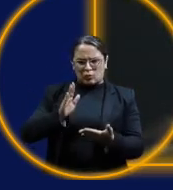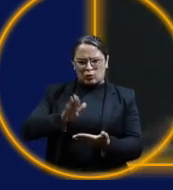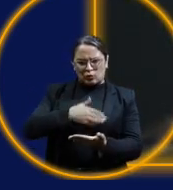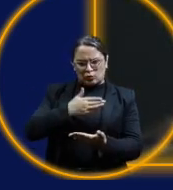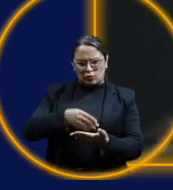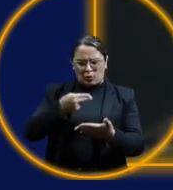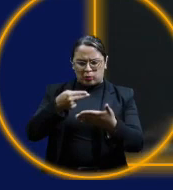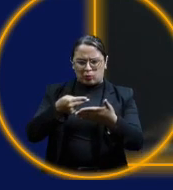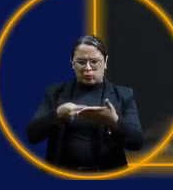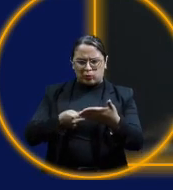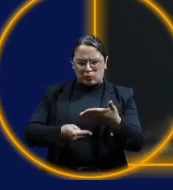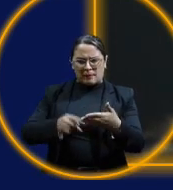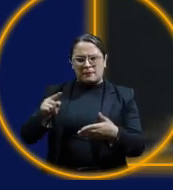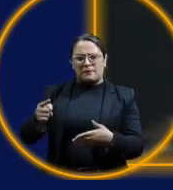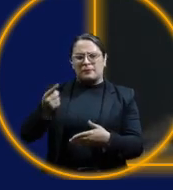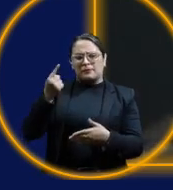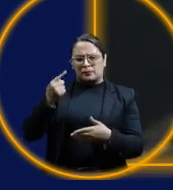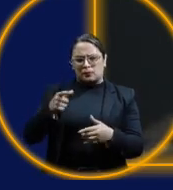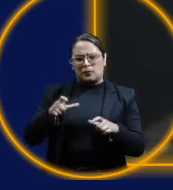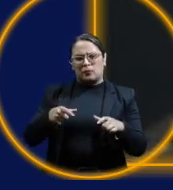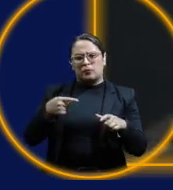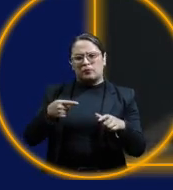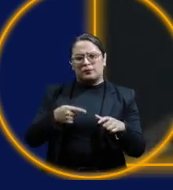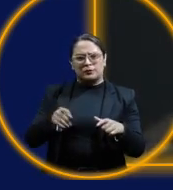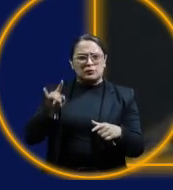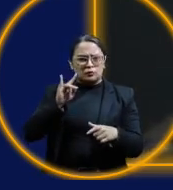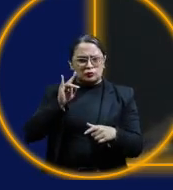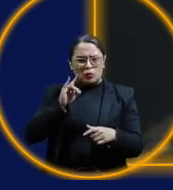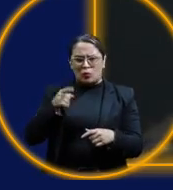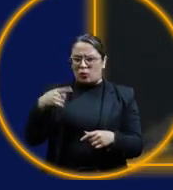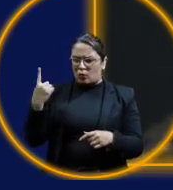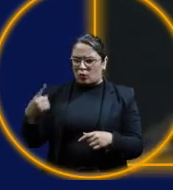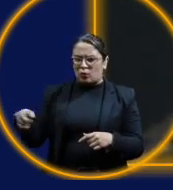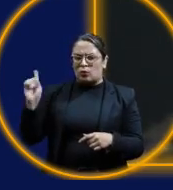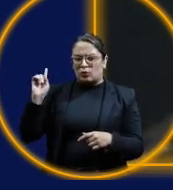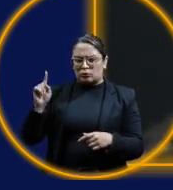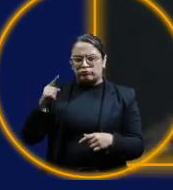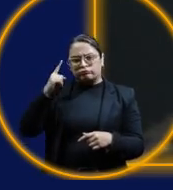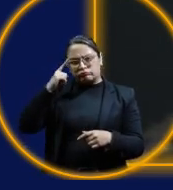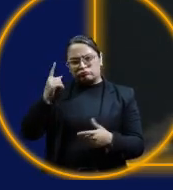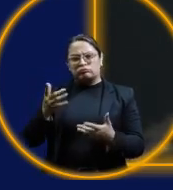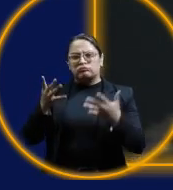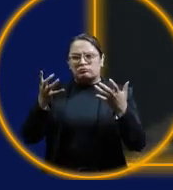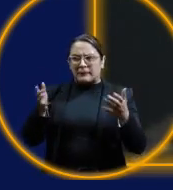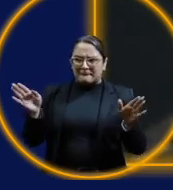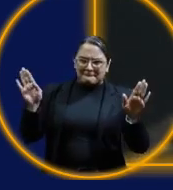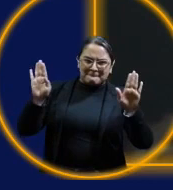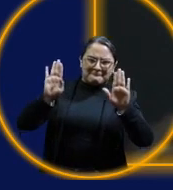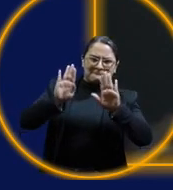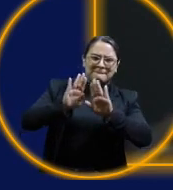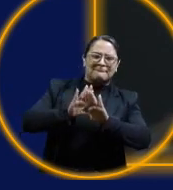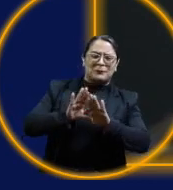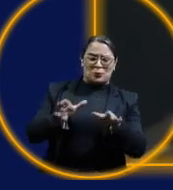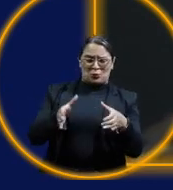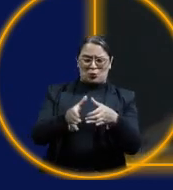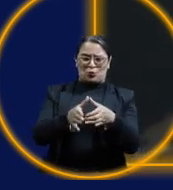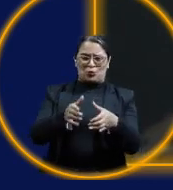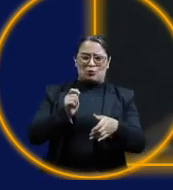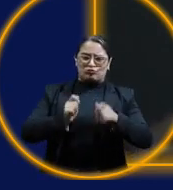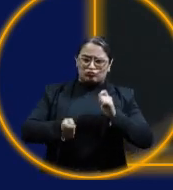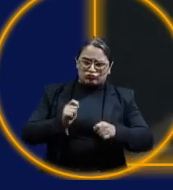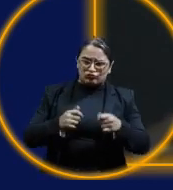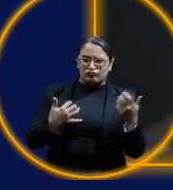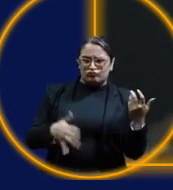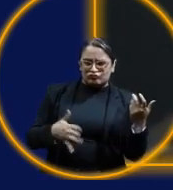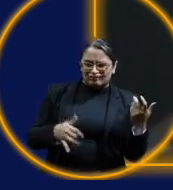primeros discos y esto porque el sonido era muy distinto también quería esconderme detrás del nombre de una banda Yo creo que es